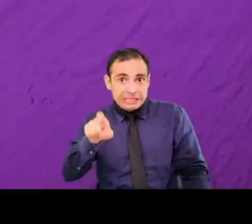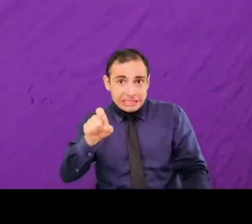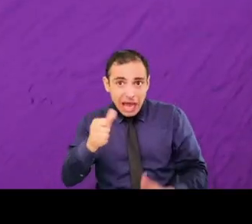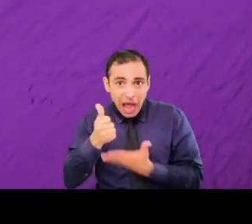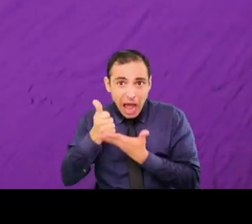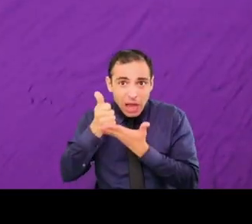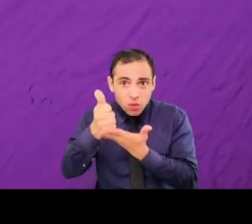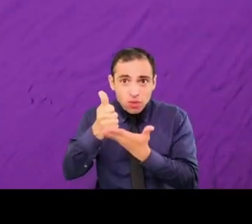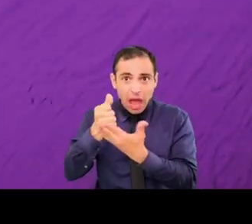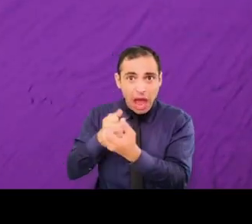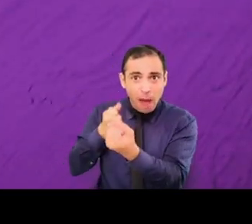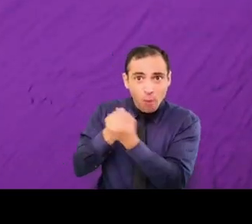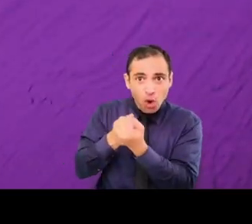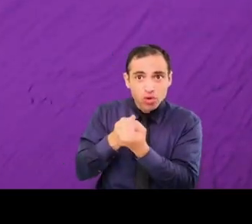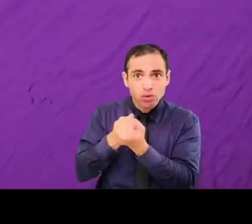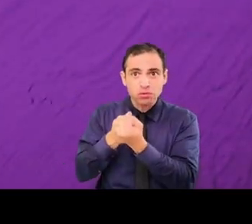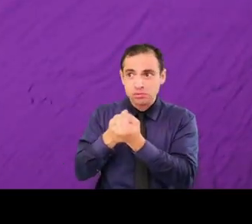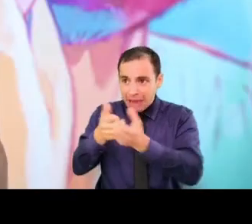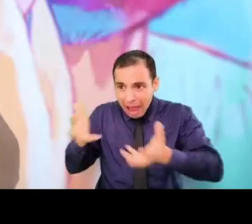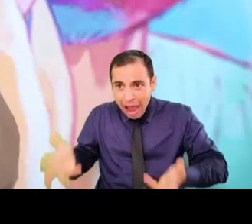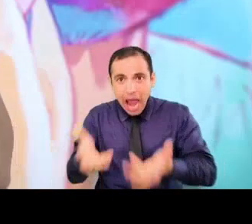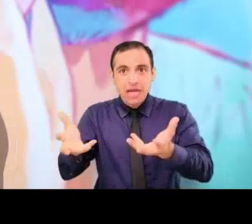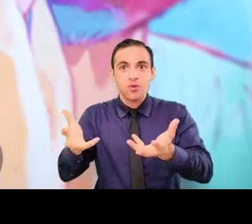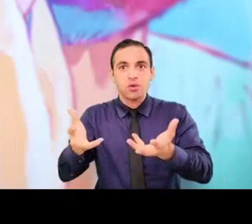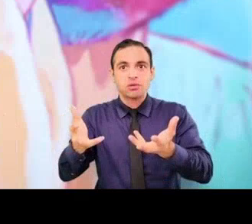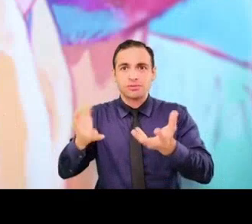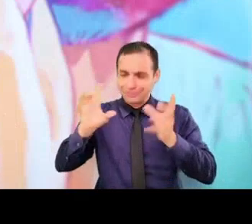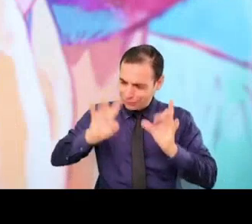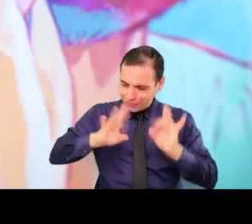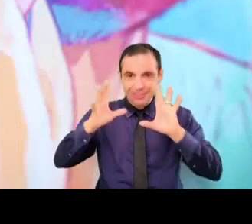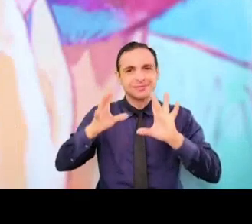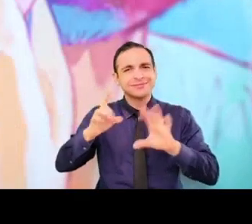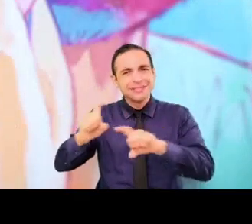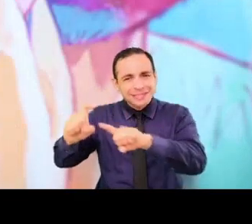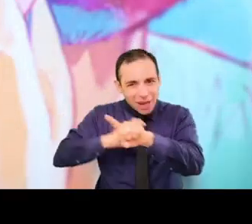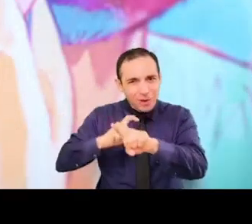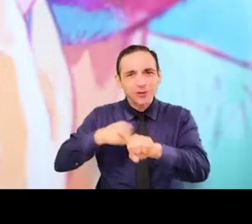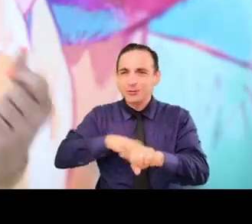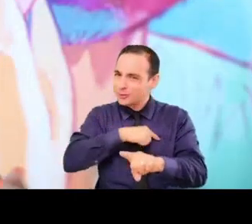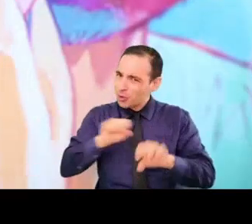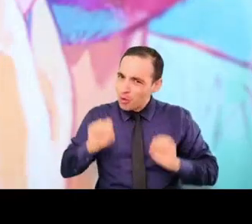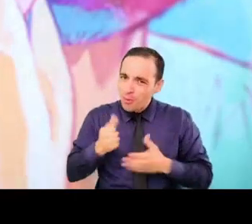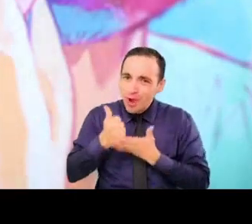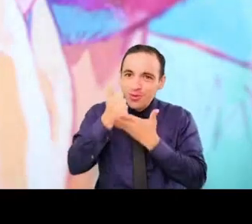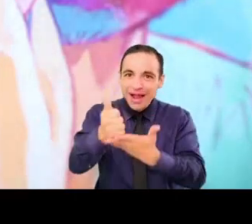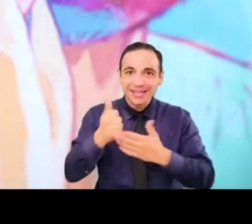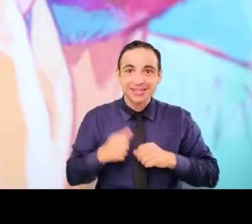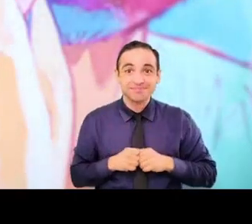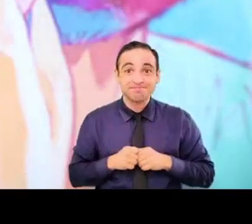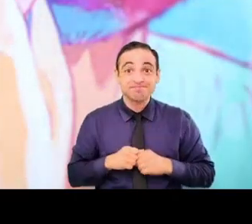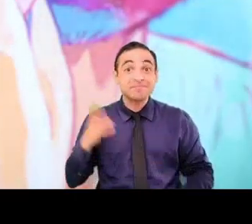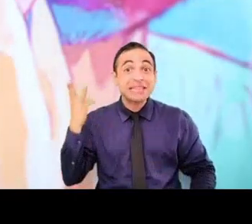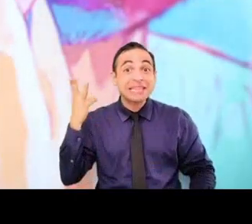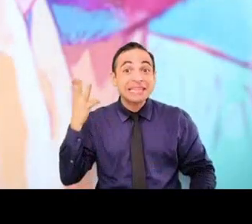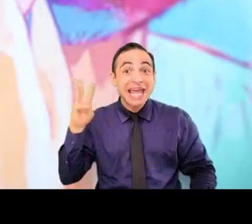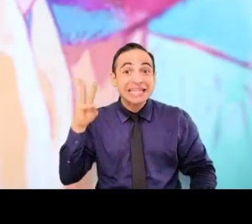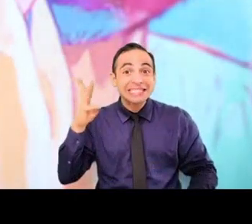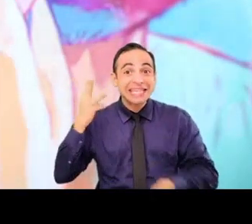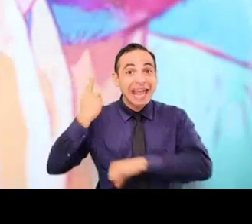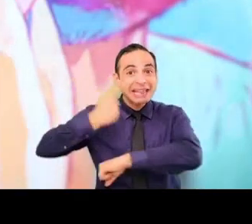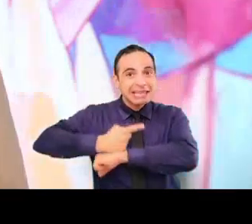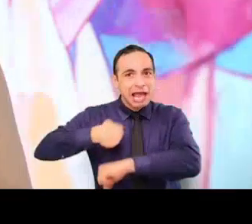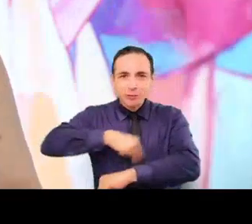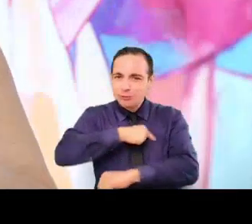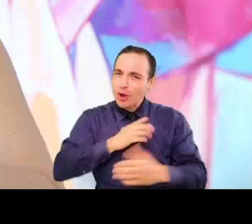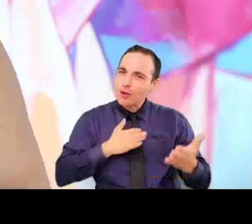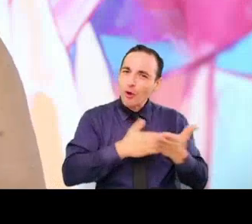22 85 si necesitas apoyo si necesitas fortalecerte para tomar decisiones si necesitas ayuda en una crisis llámanos podemos